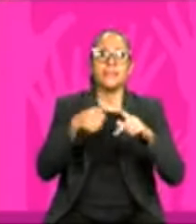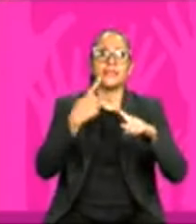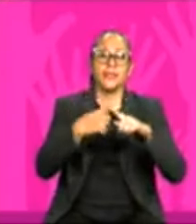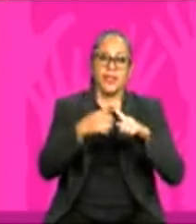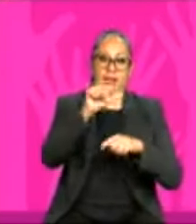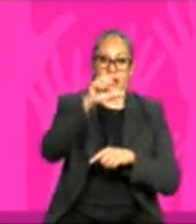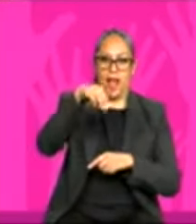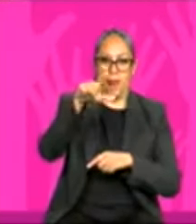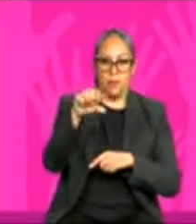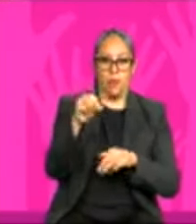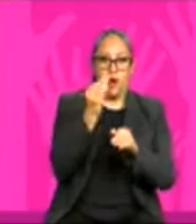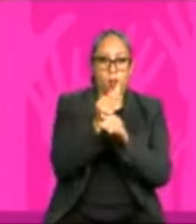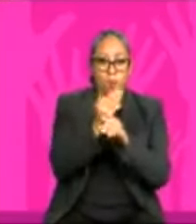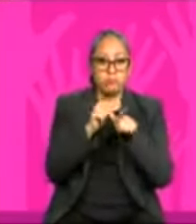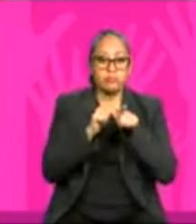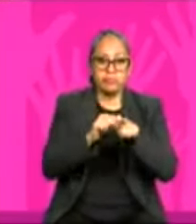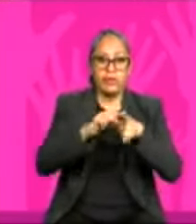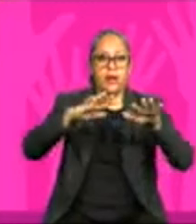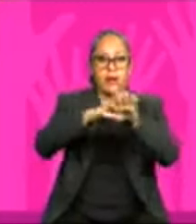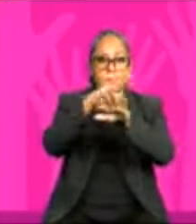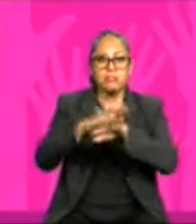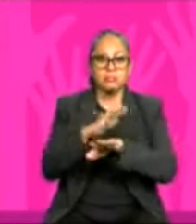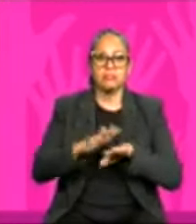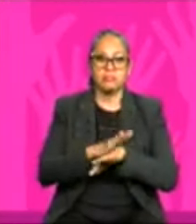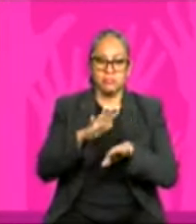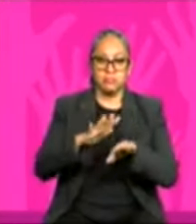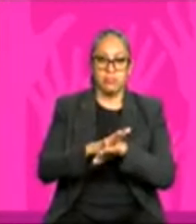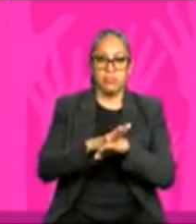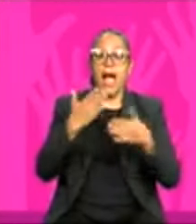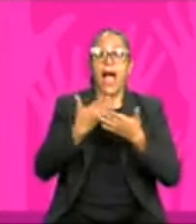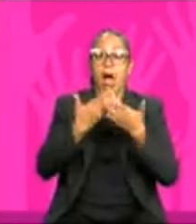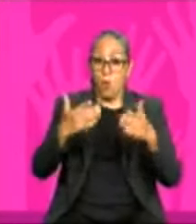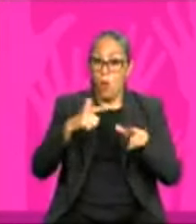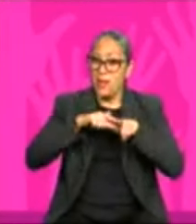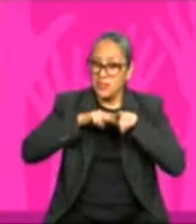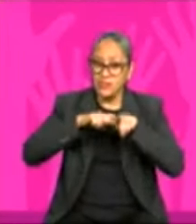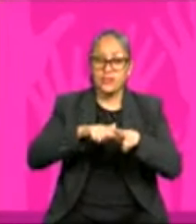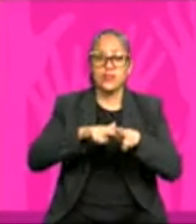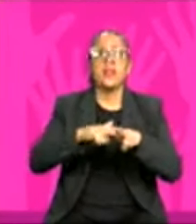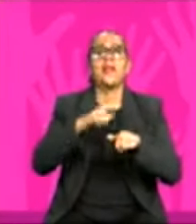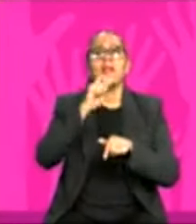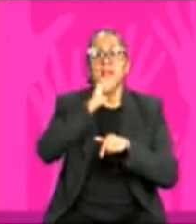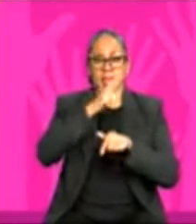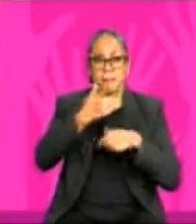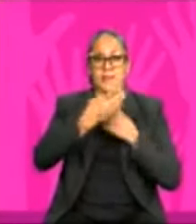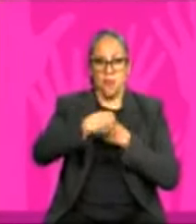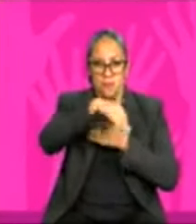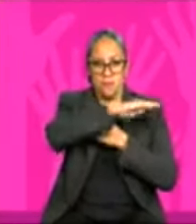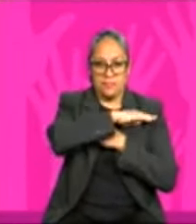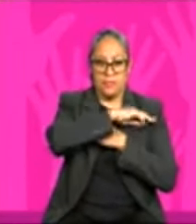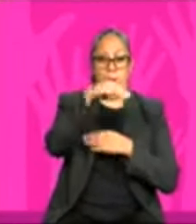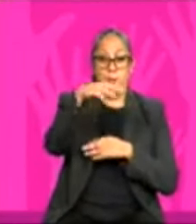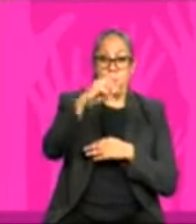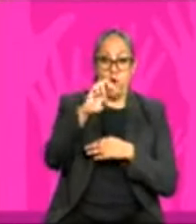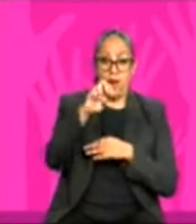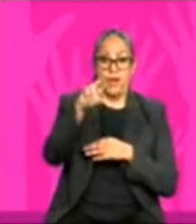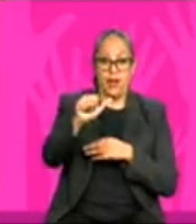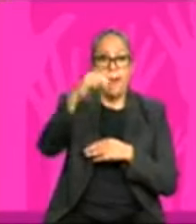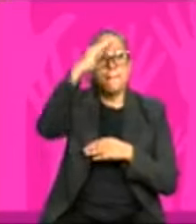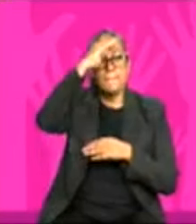que hoy continuará y se fortalecerá con la doctora Claudia Sheinbaum. Morena piensa en el pueblo, el